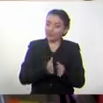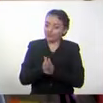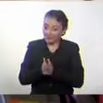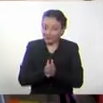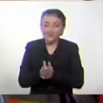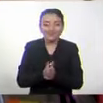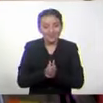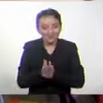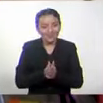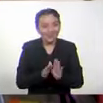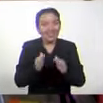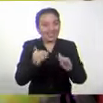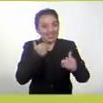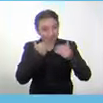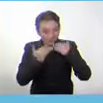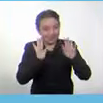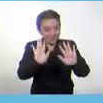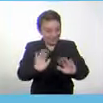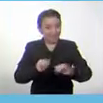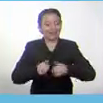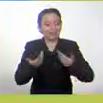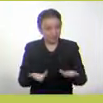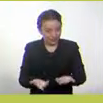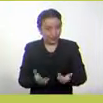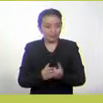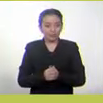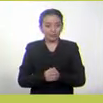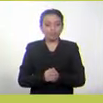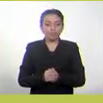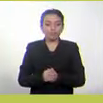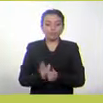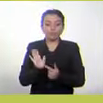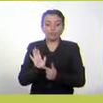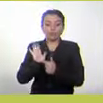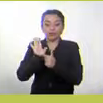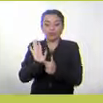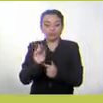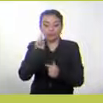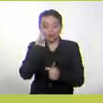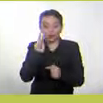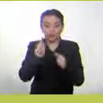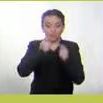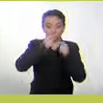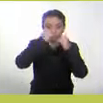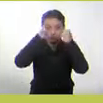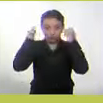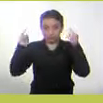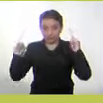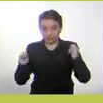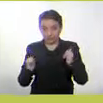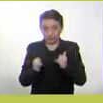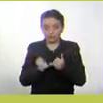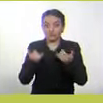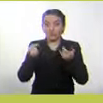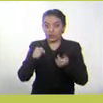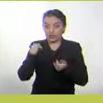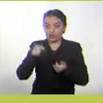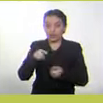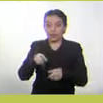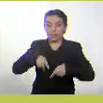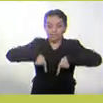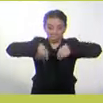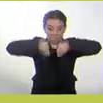siguiente explicación. La representación gráfica del circuito en paralelo es la